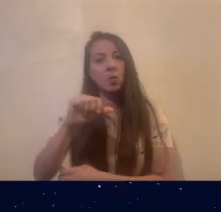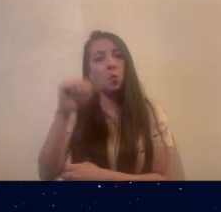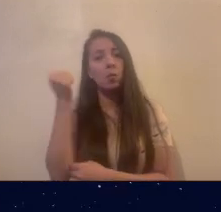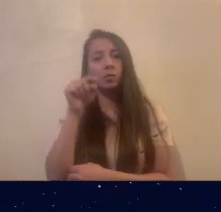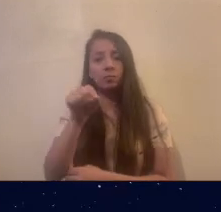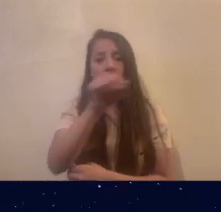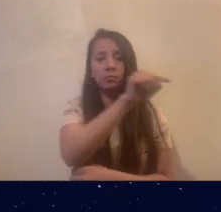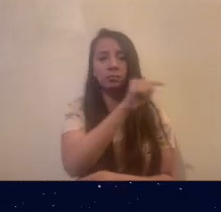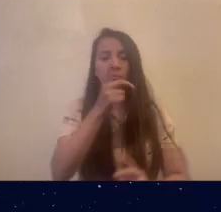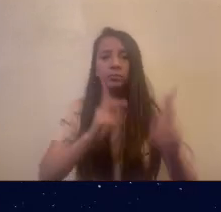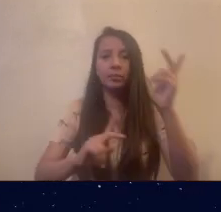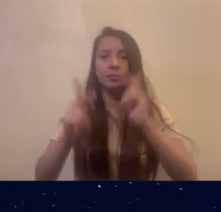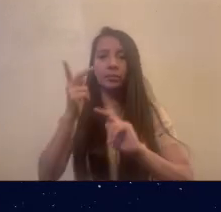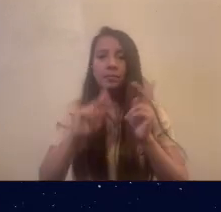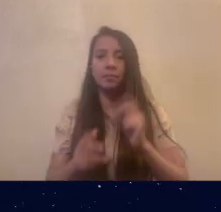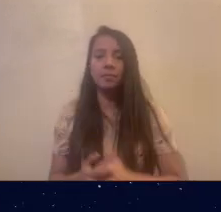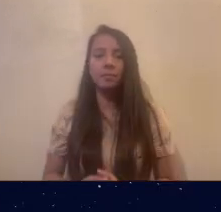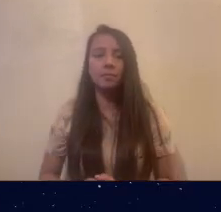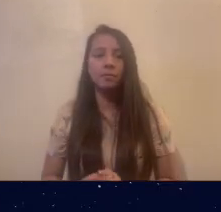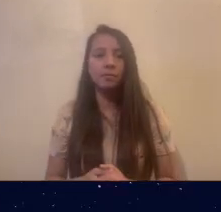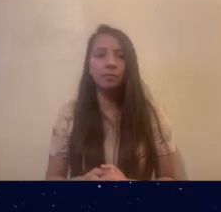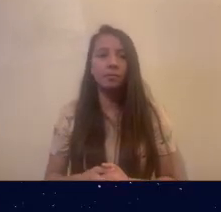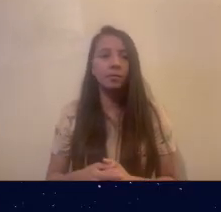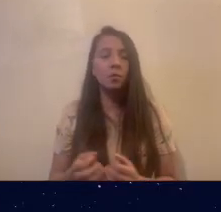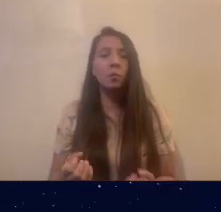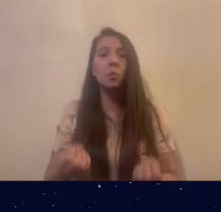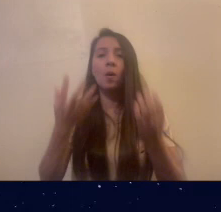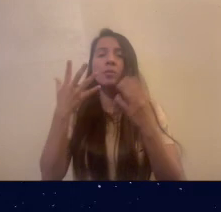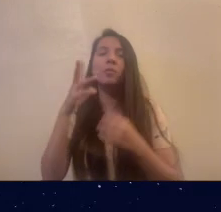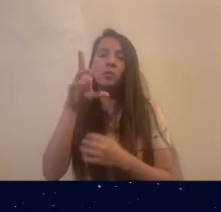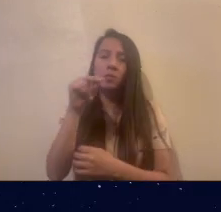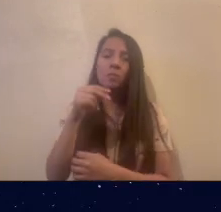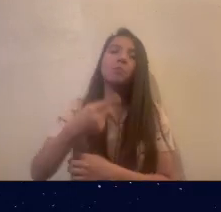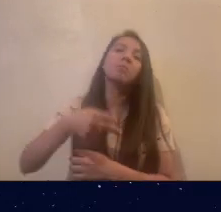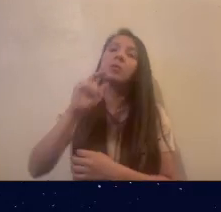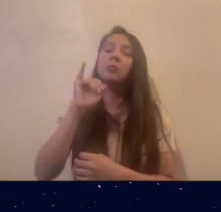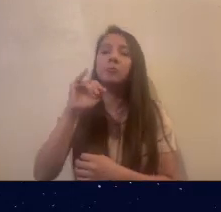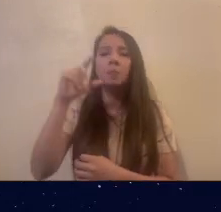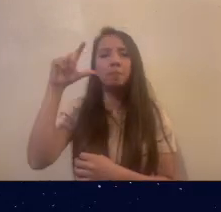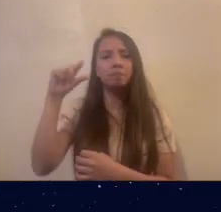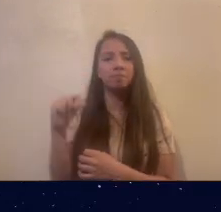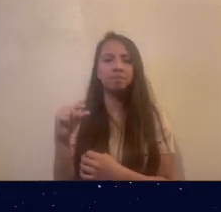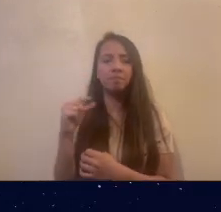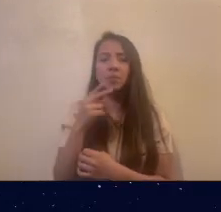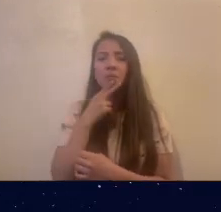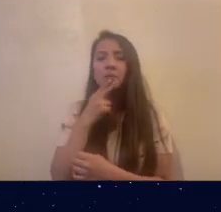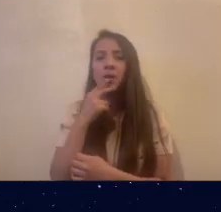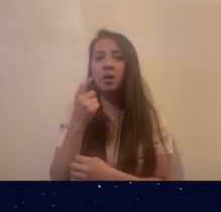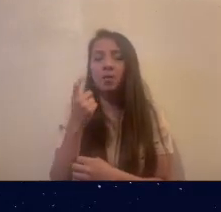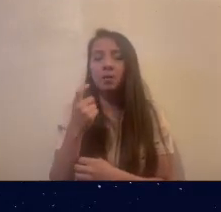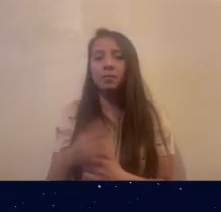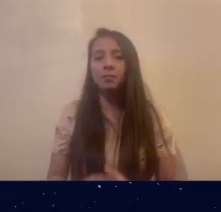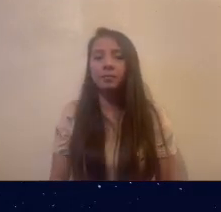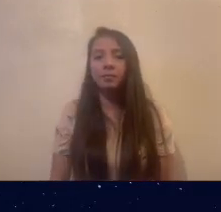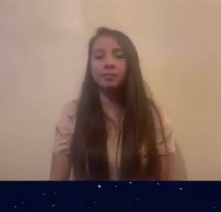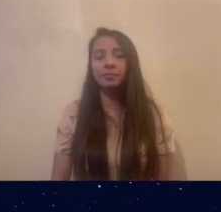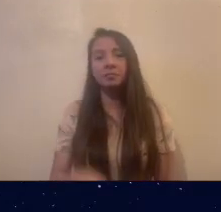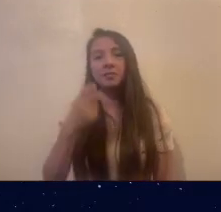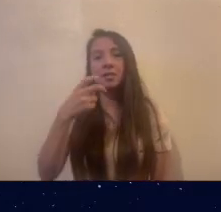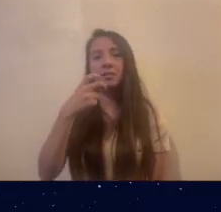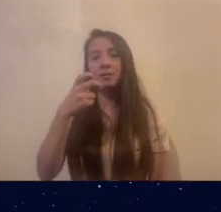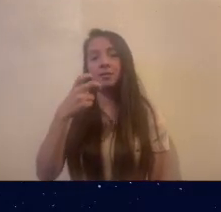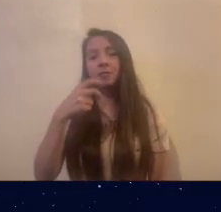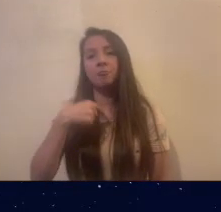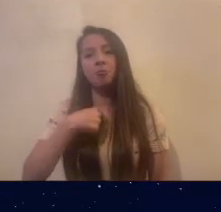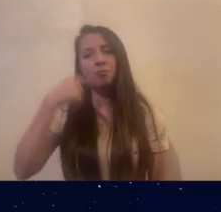la experimentación actual. Sí, no el número, pero tiene una alta eficiencia en el uso del agua. Es una pregunta